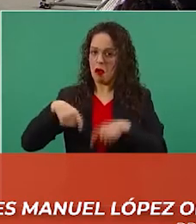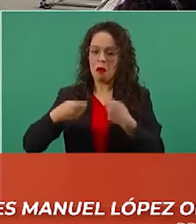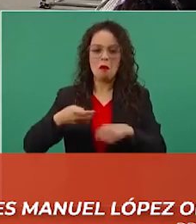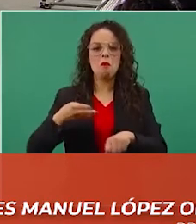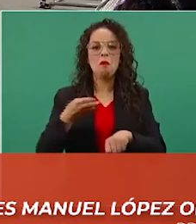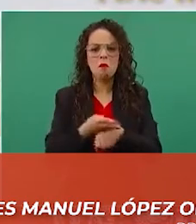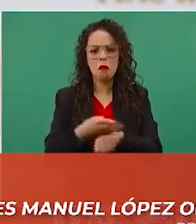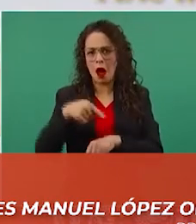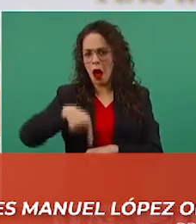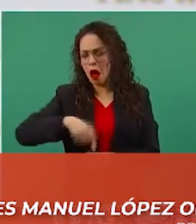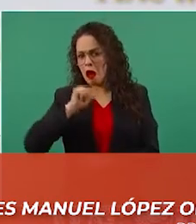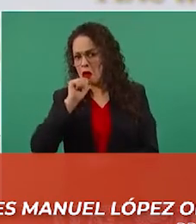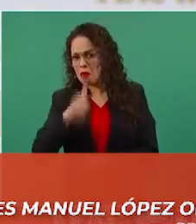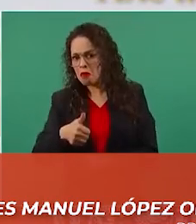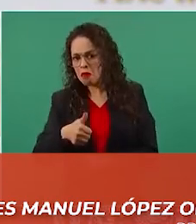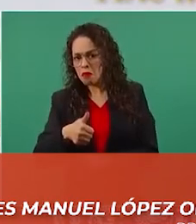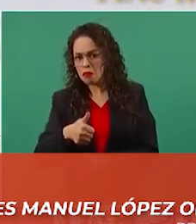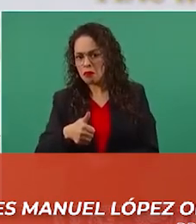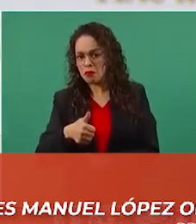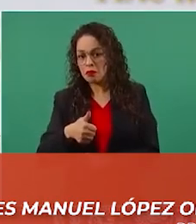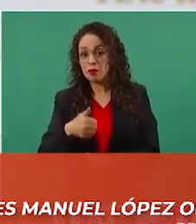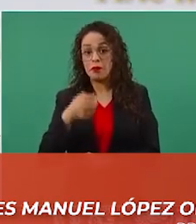Pues por eso todo lo que envíen